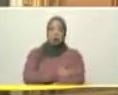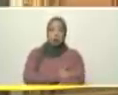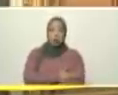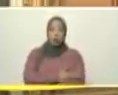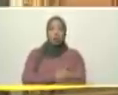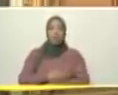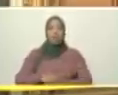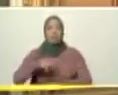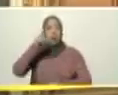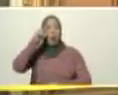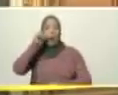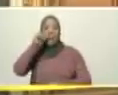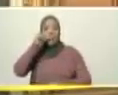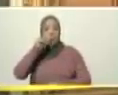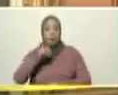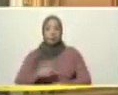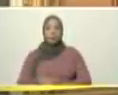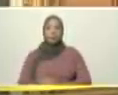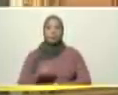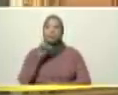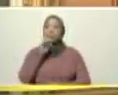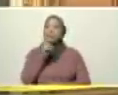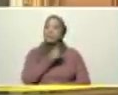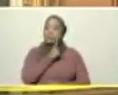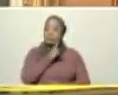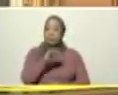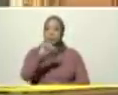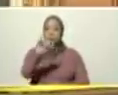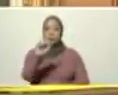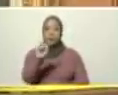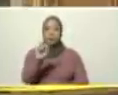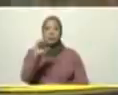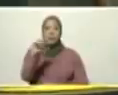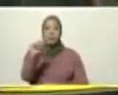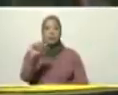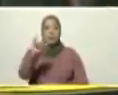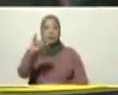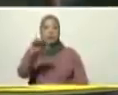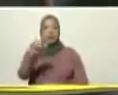Isaías Rodríguez. Inolvidable.